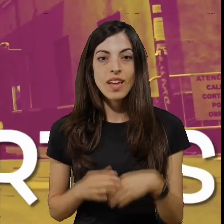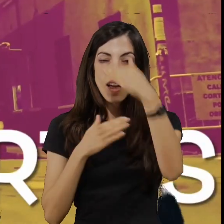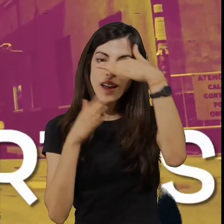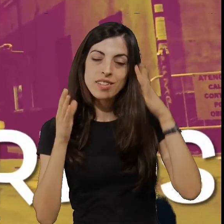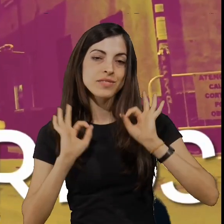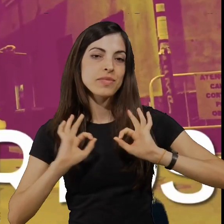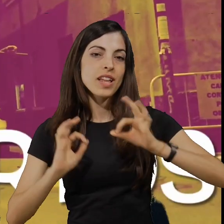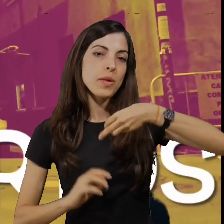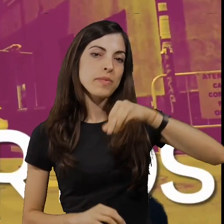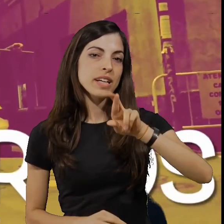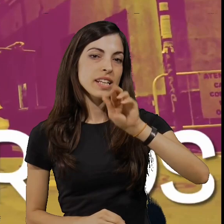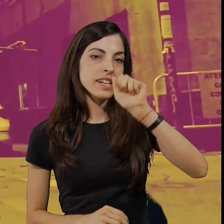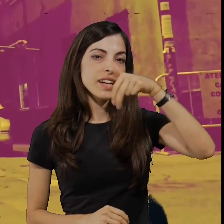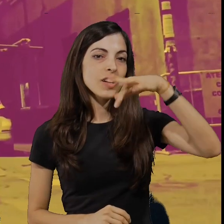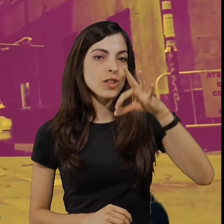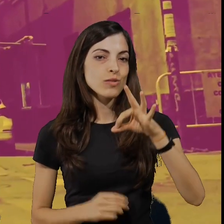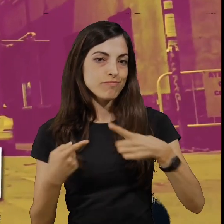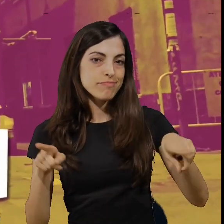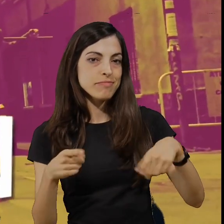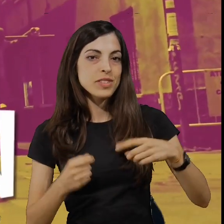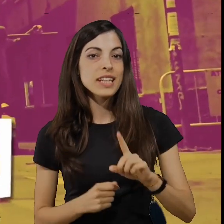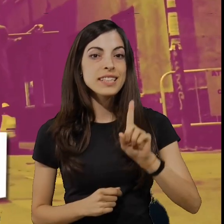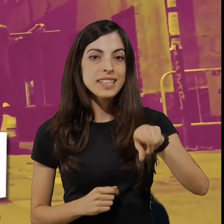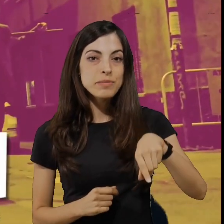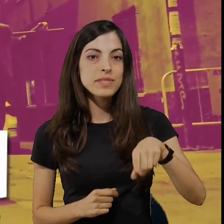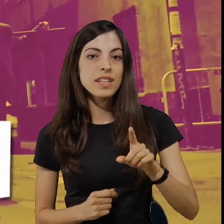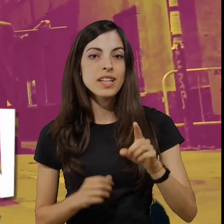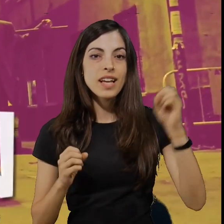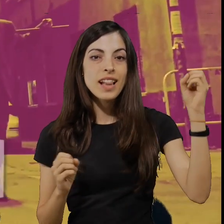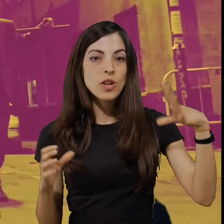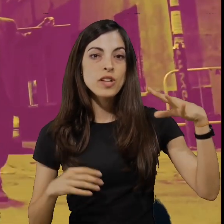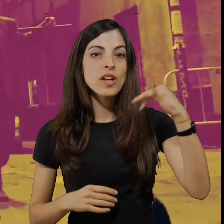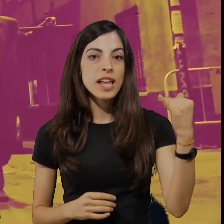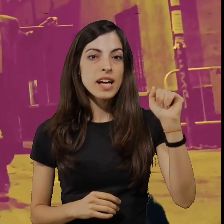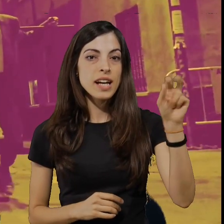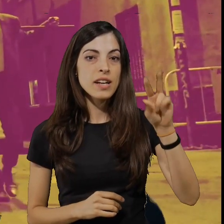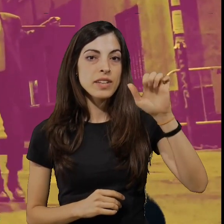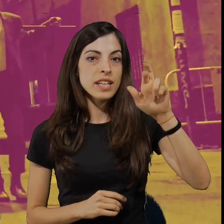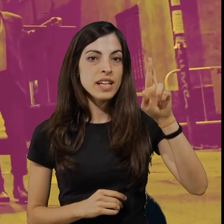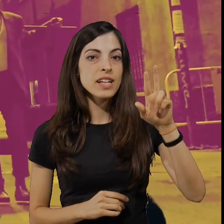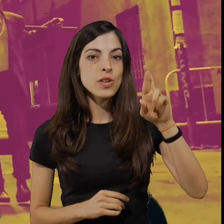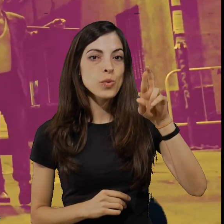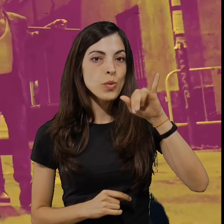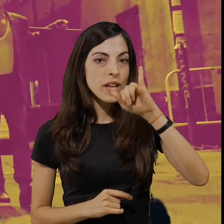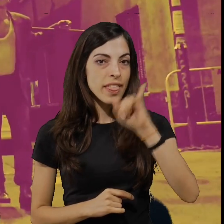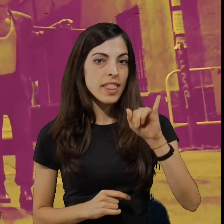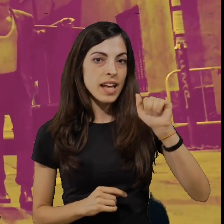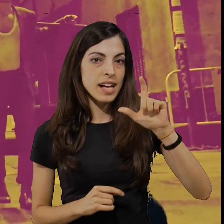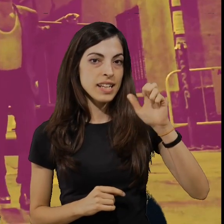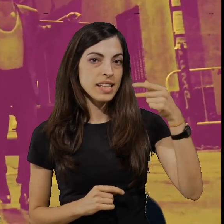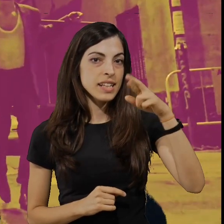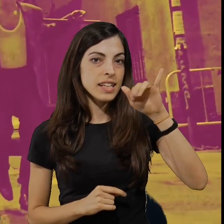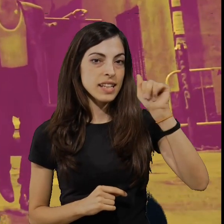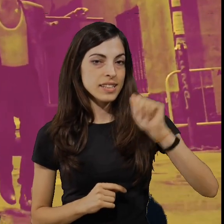Atención a la música de Mariano Marín y a la iluminación de Javier Ruiz de Alegría, porque son unos personajes más en una pieza que